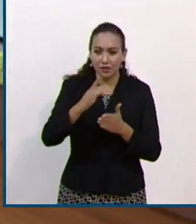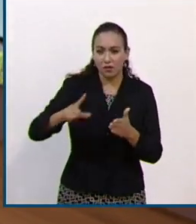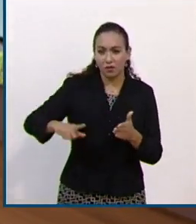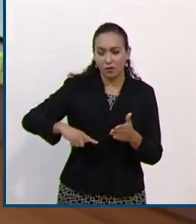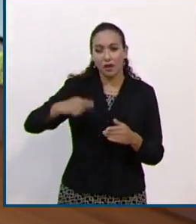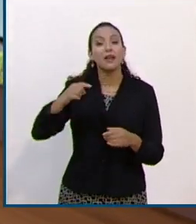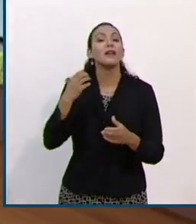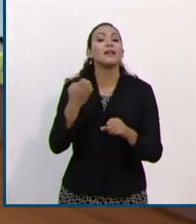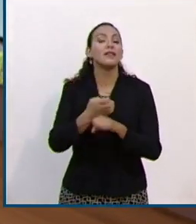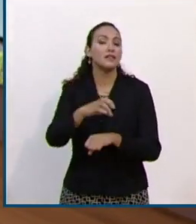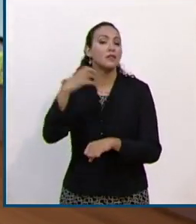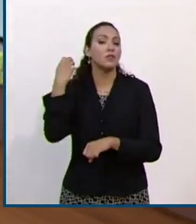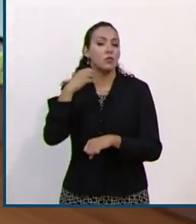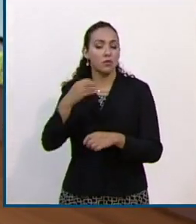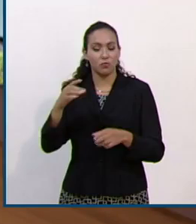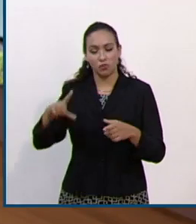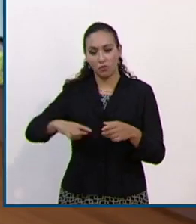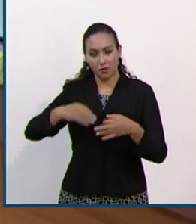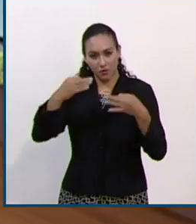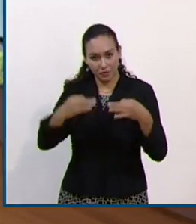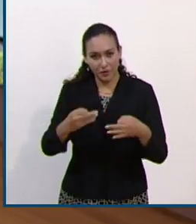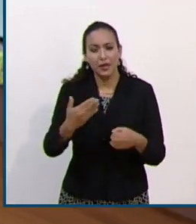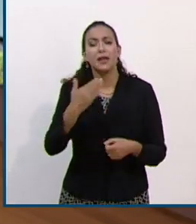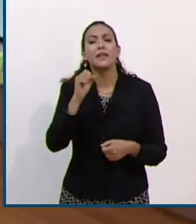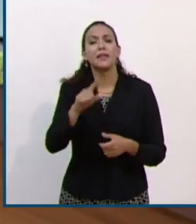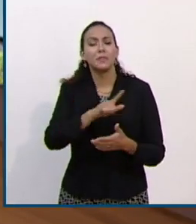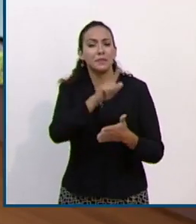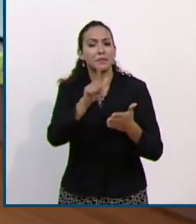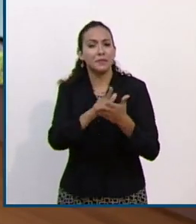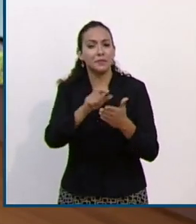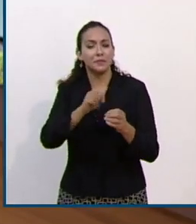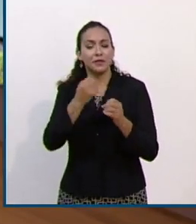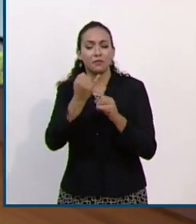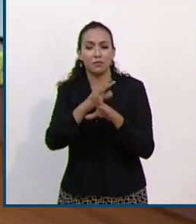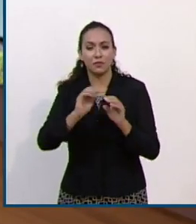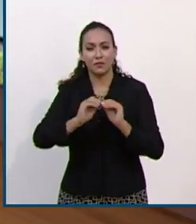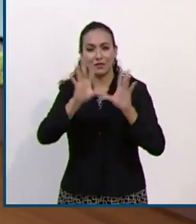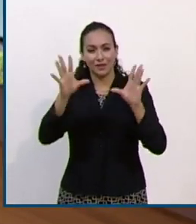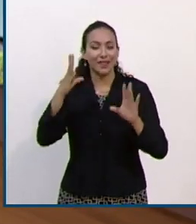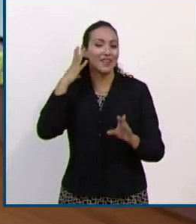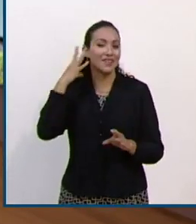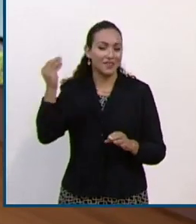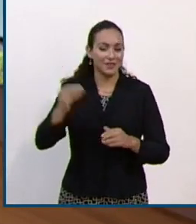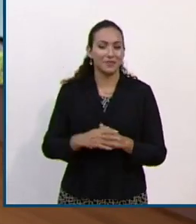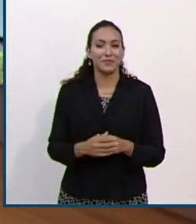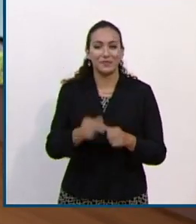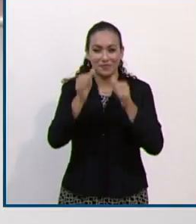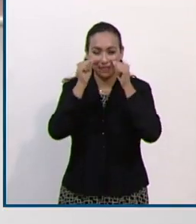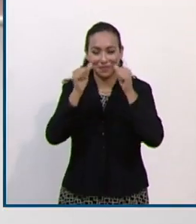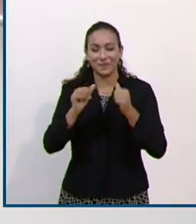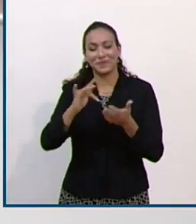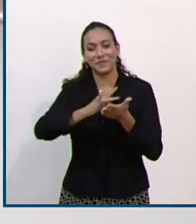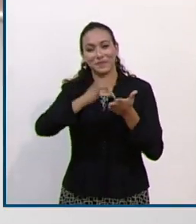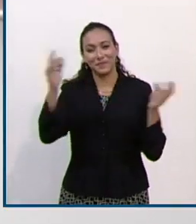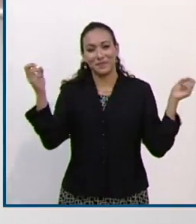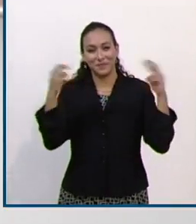Estado de Oaxaca y de la Ley de Transparencia del Estado de Colima. Agradecemos su atención. Hasta pronto.